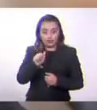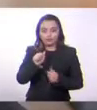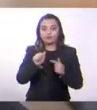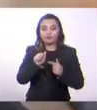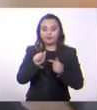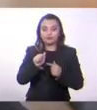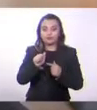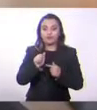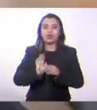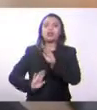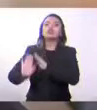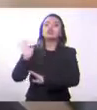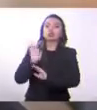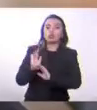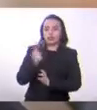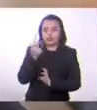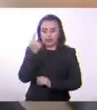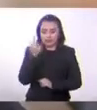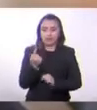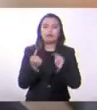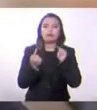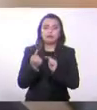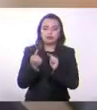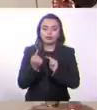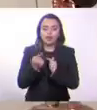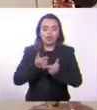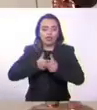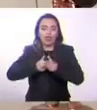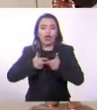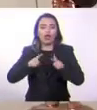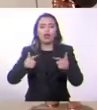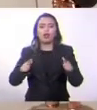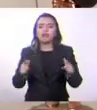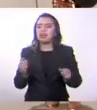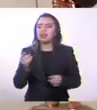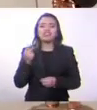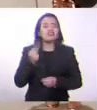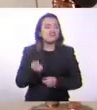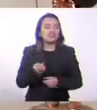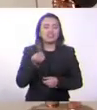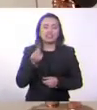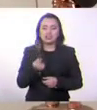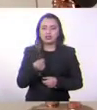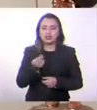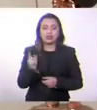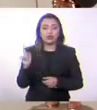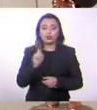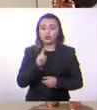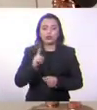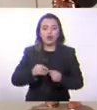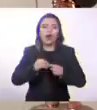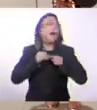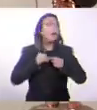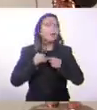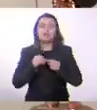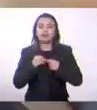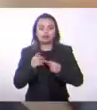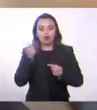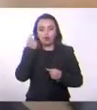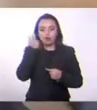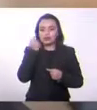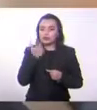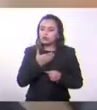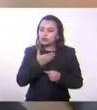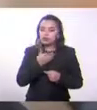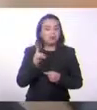se necesita ser especialista para comprenderlo. Además, la información es objetiva, no tiene datos de la persona que